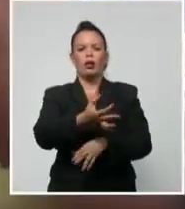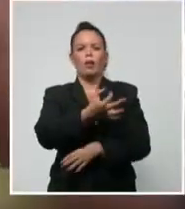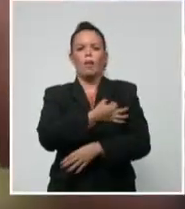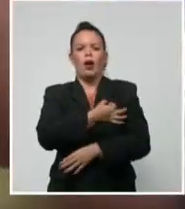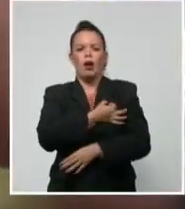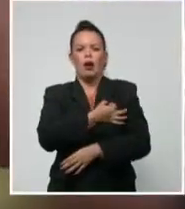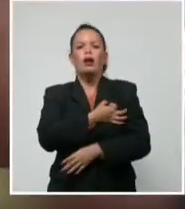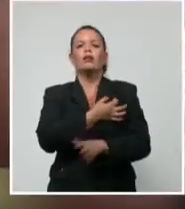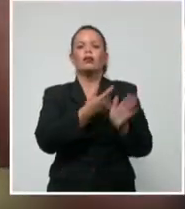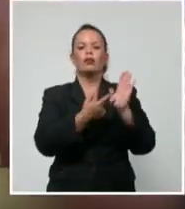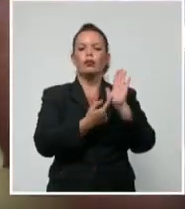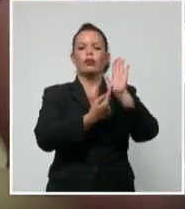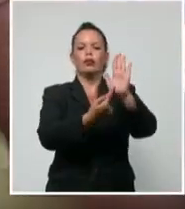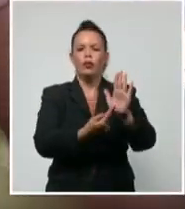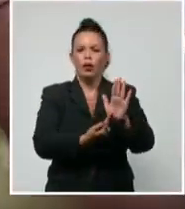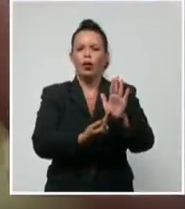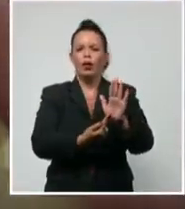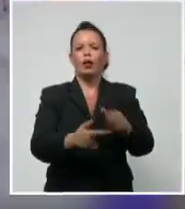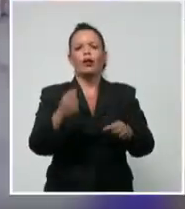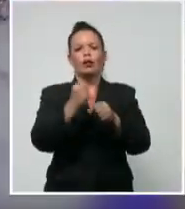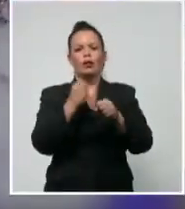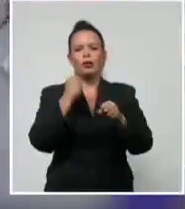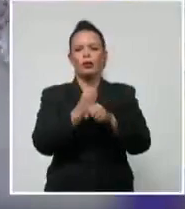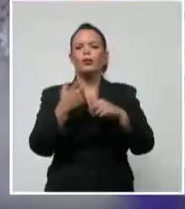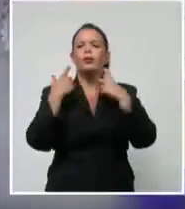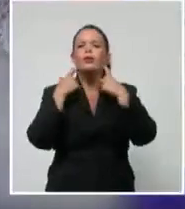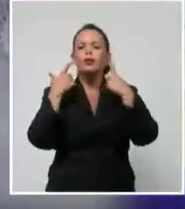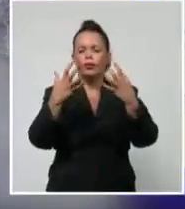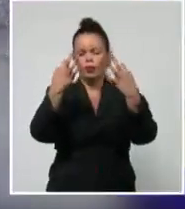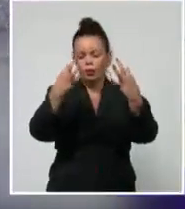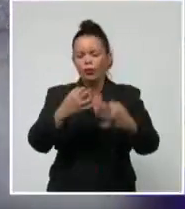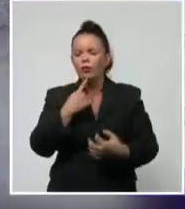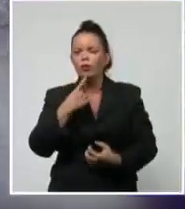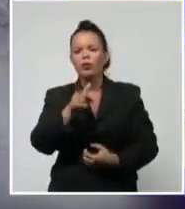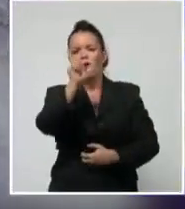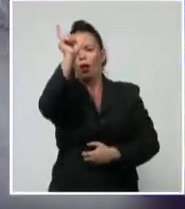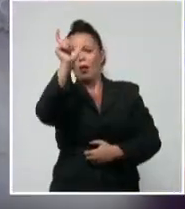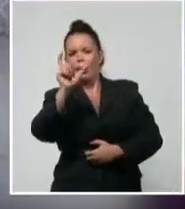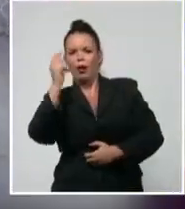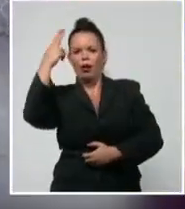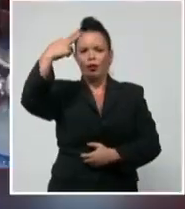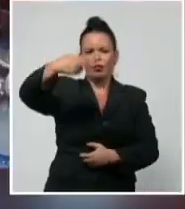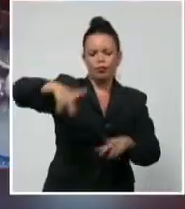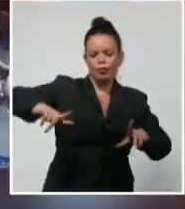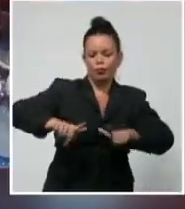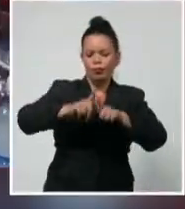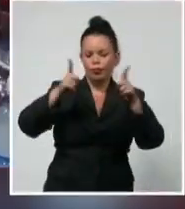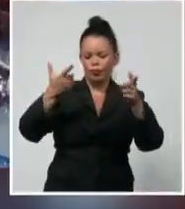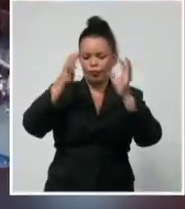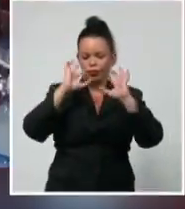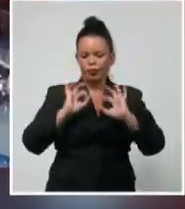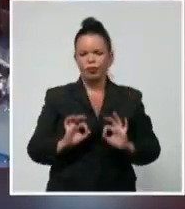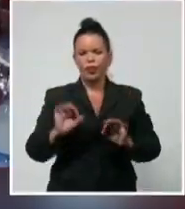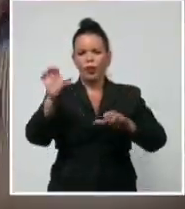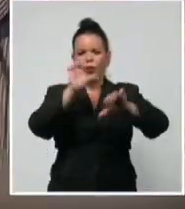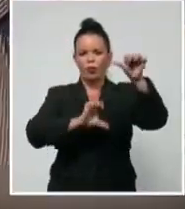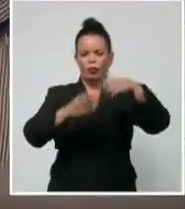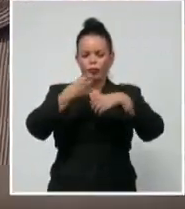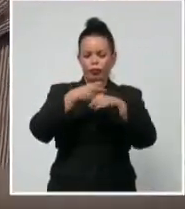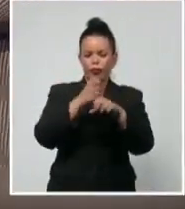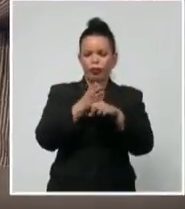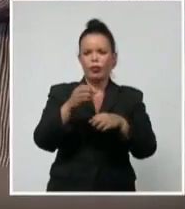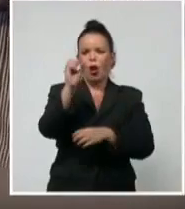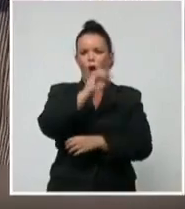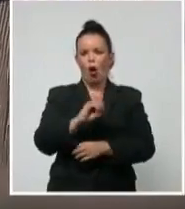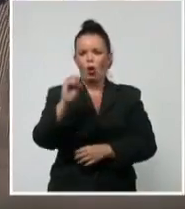que en tiempos de contingencia se nombra palabra de orden para el Laboratorio Farmacéutico Oriente en Santiago de Cuba,